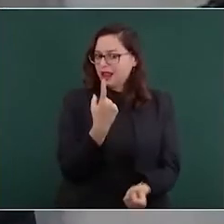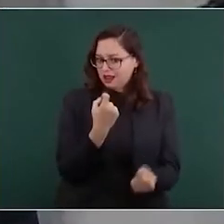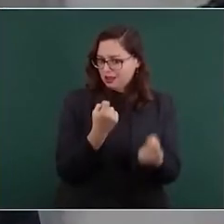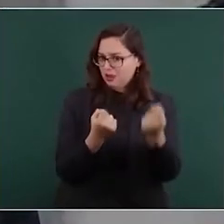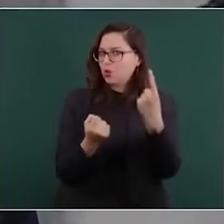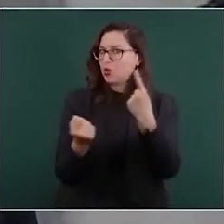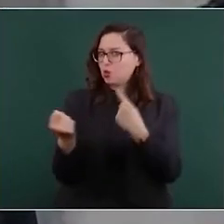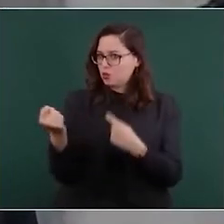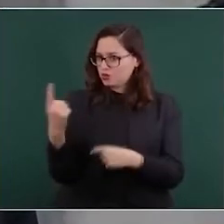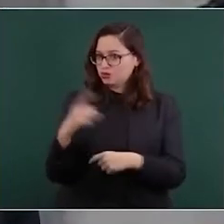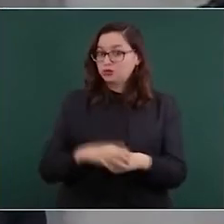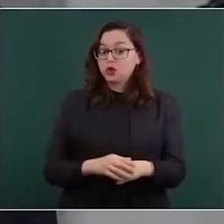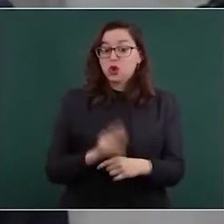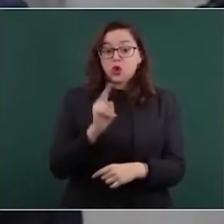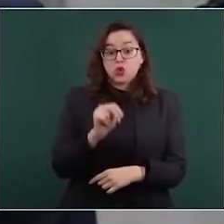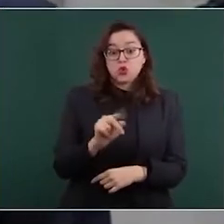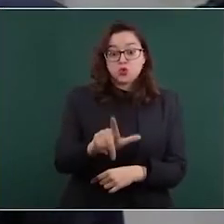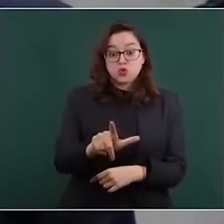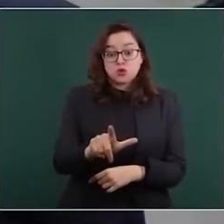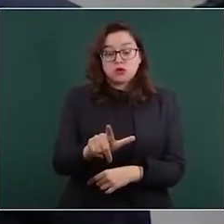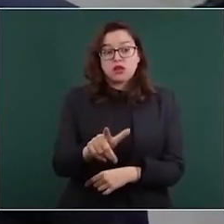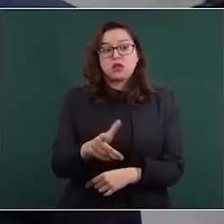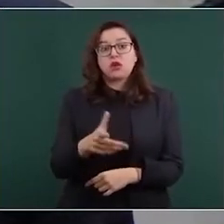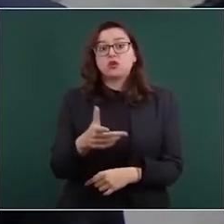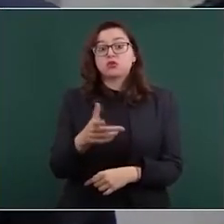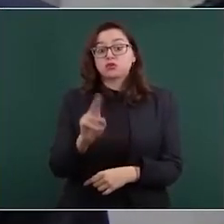una gente mayor, veteranos como yo,